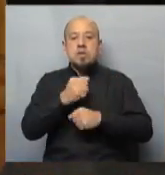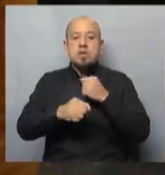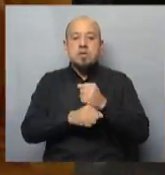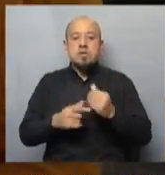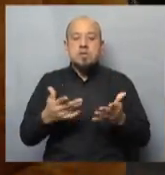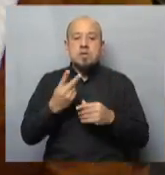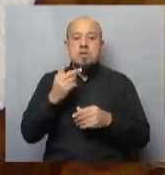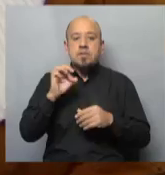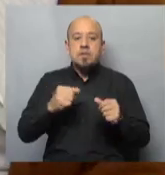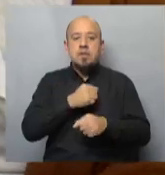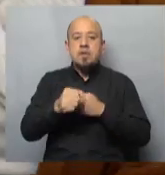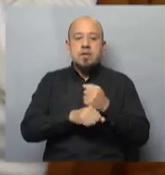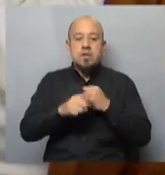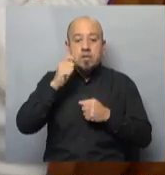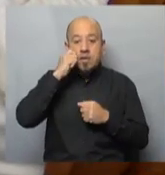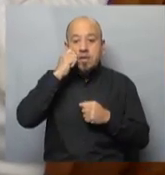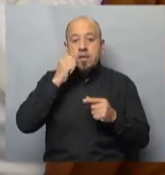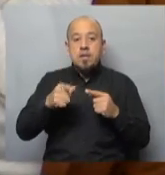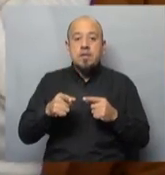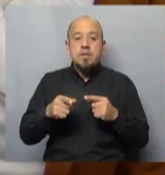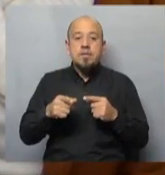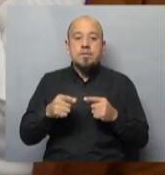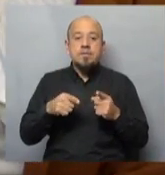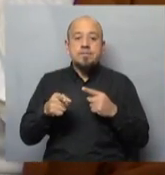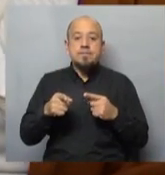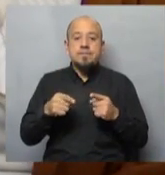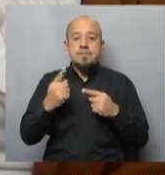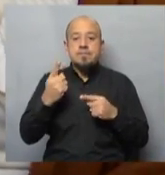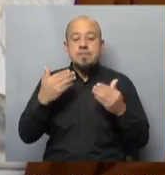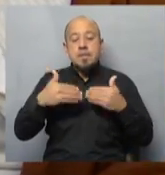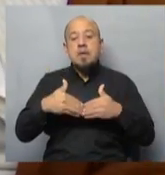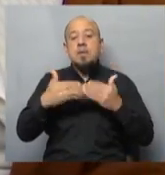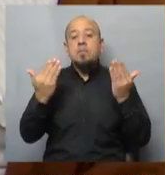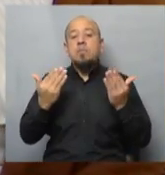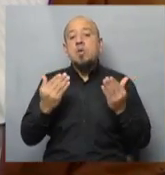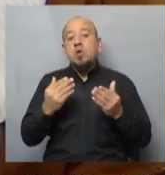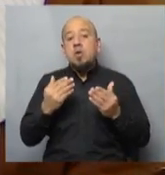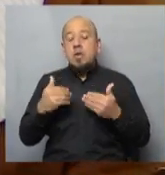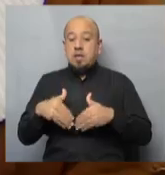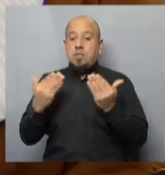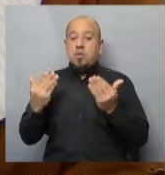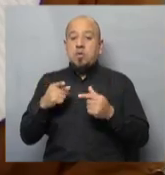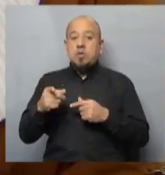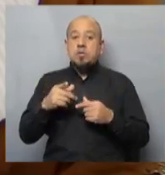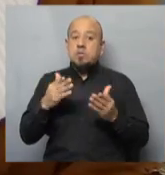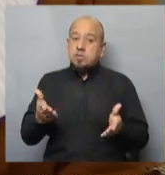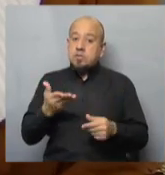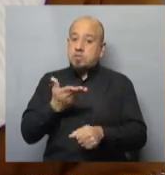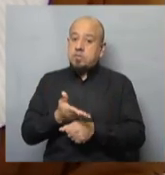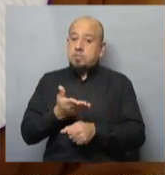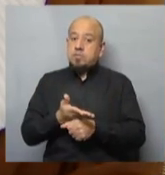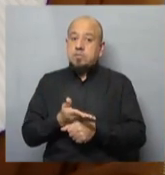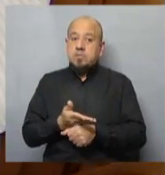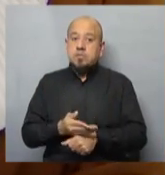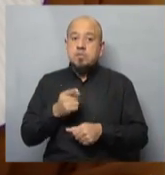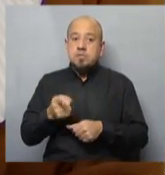ahora. Así que imagínense, es una de nuestras campeonas y ella tiene un reclamo particular